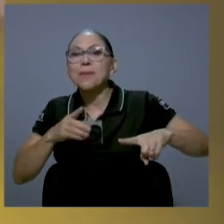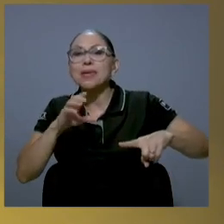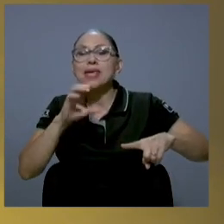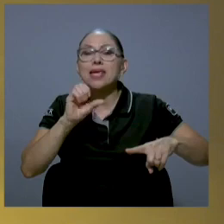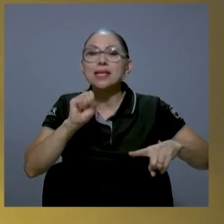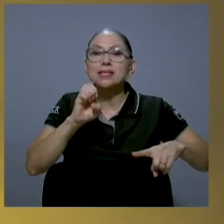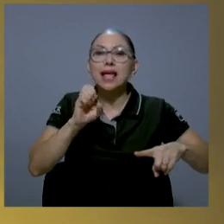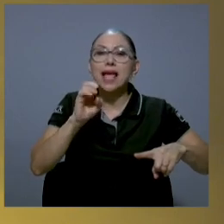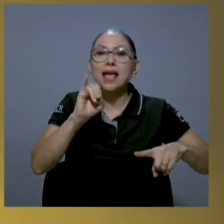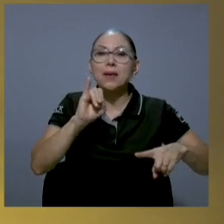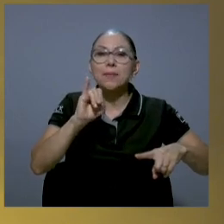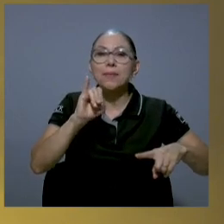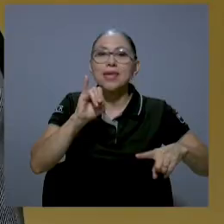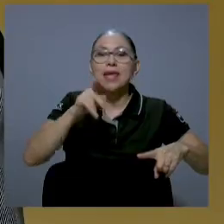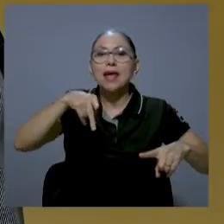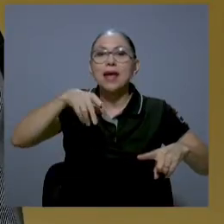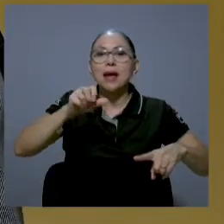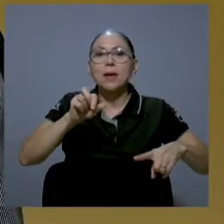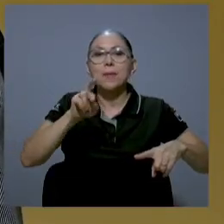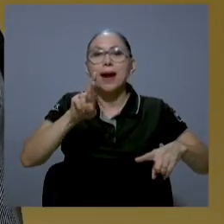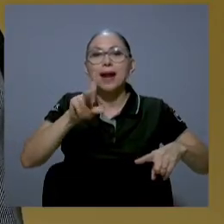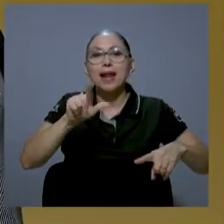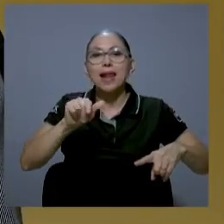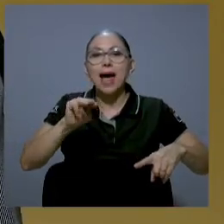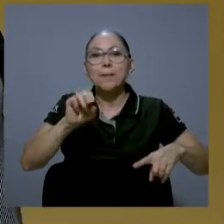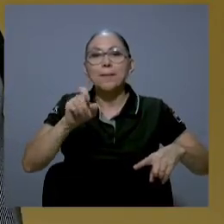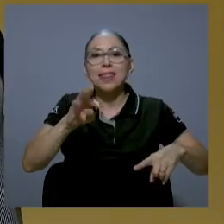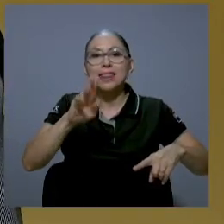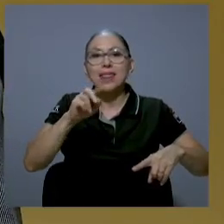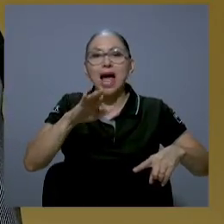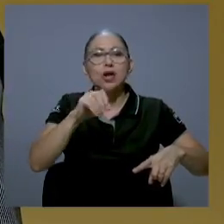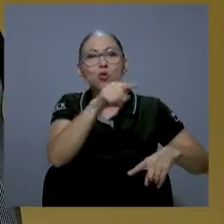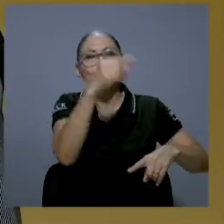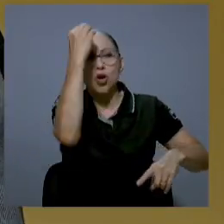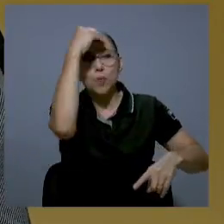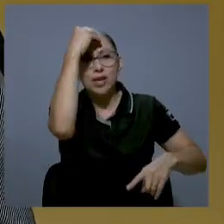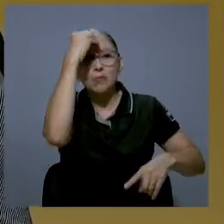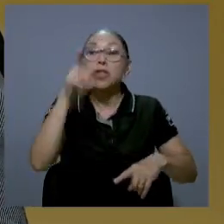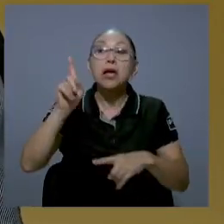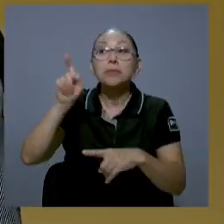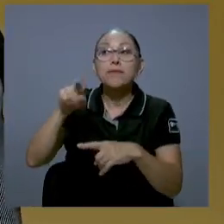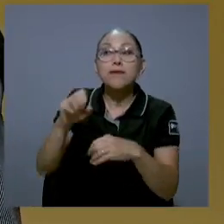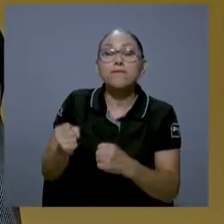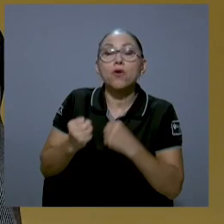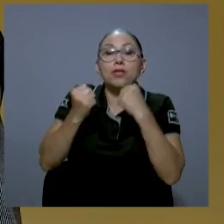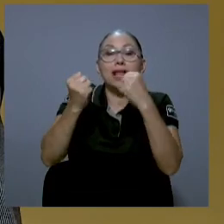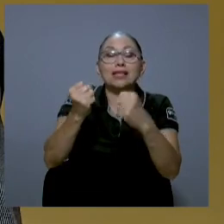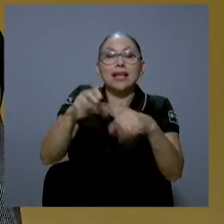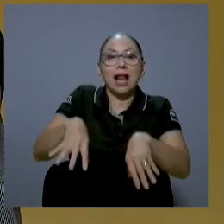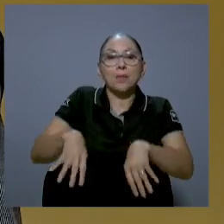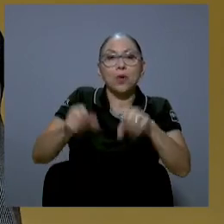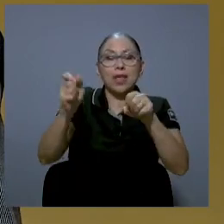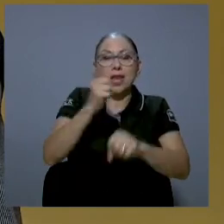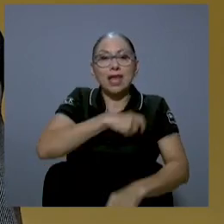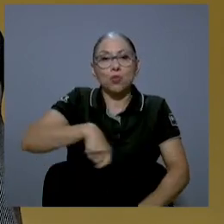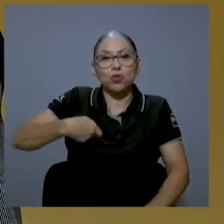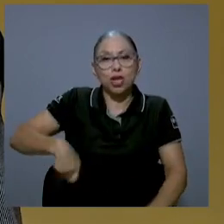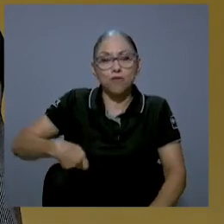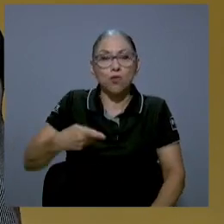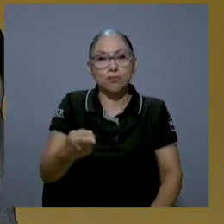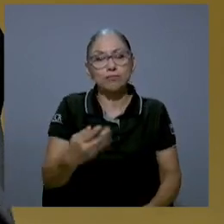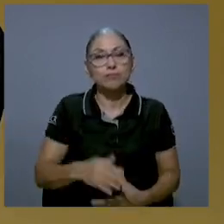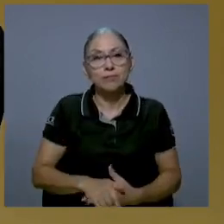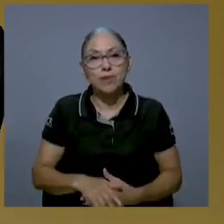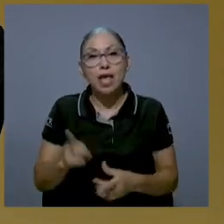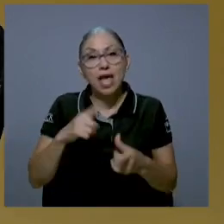eso? Y ya con eso... Bueno, ahí lo que habría que hacer es, en algún sentido, es fortalecer al Poder Ejecutivo, en algunos sentidos.